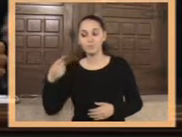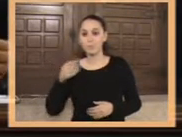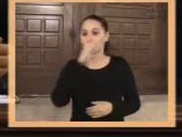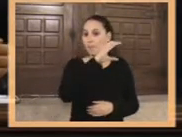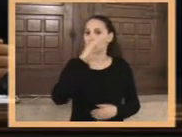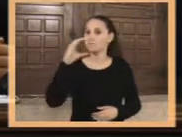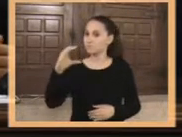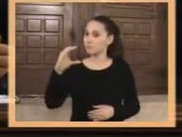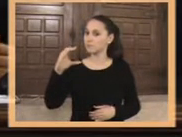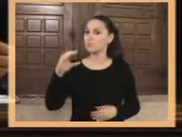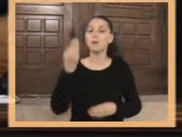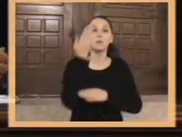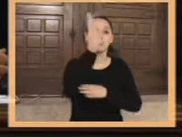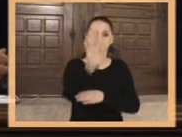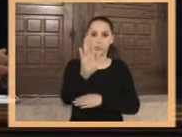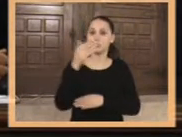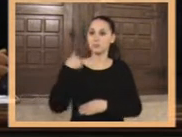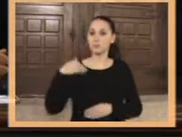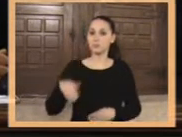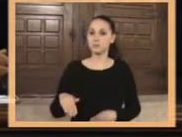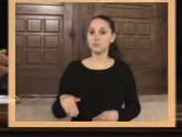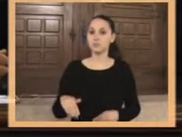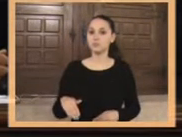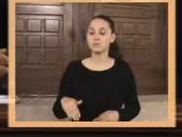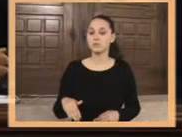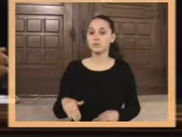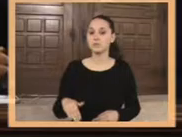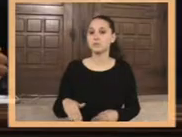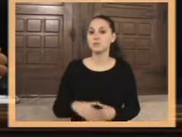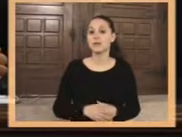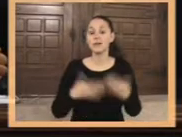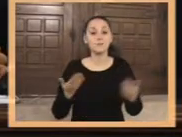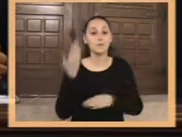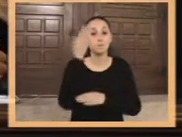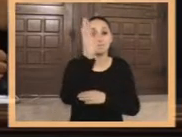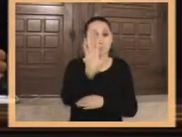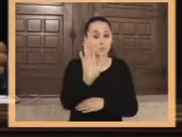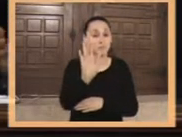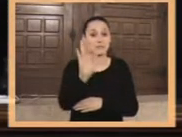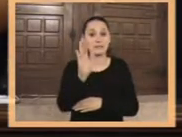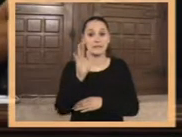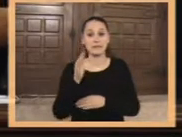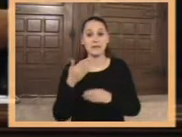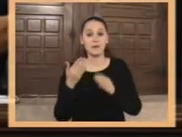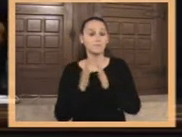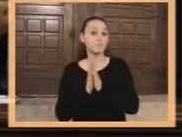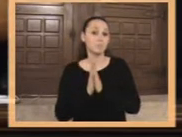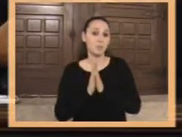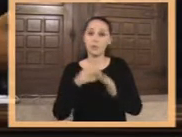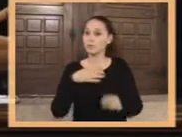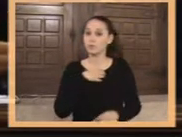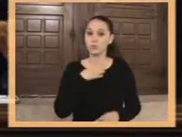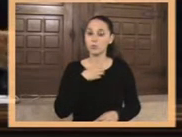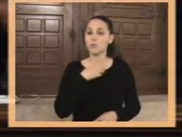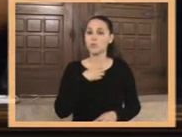también lo presentamos. Era extraordinario, no se pudo presentar la moción, pero la propia presidenta hizo